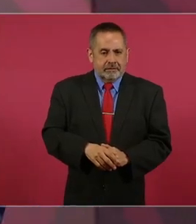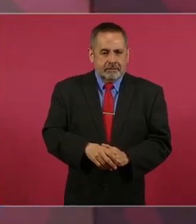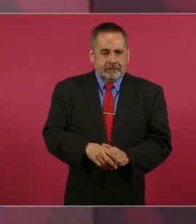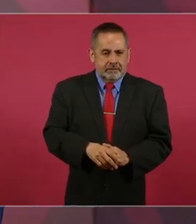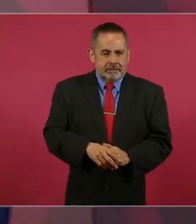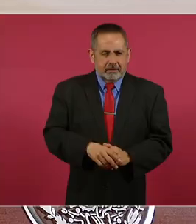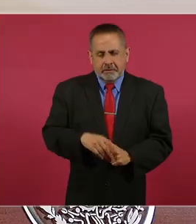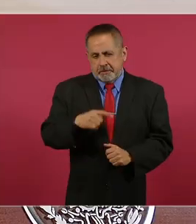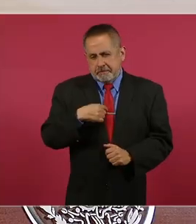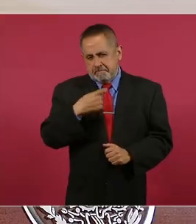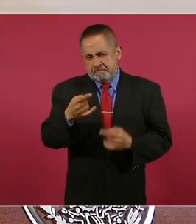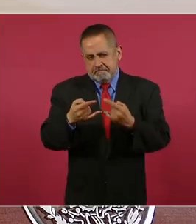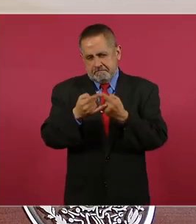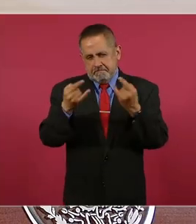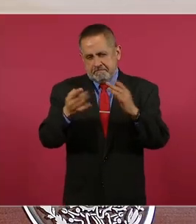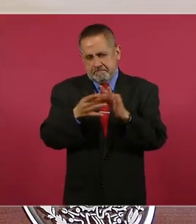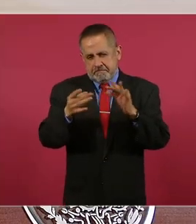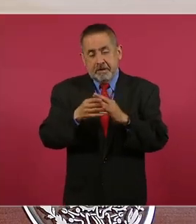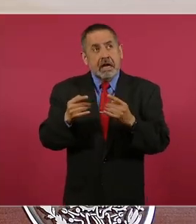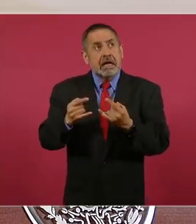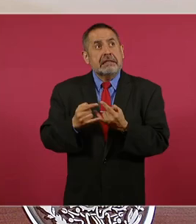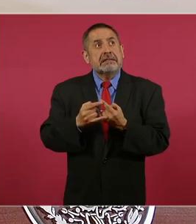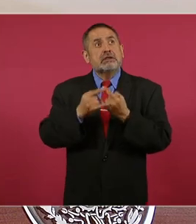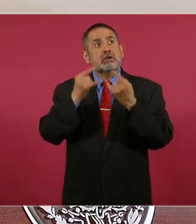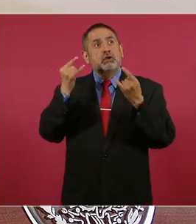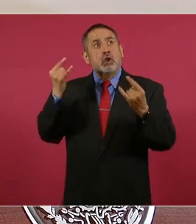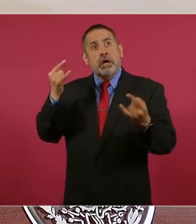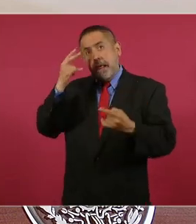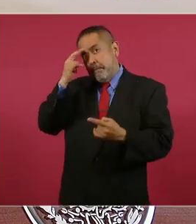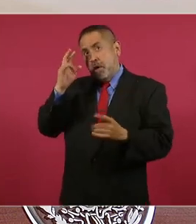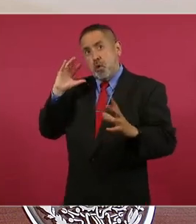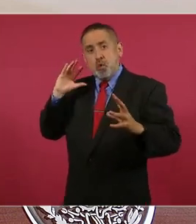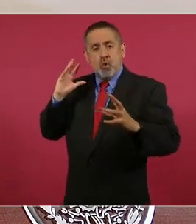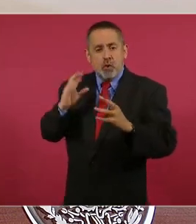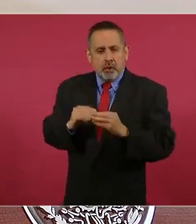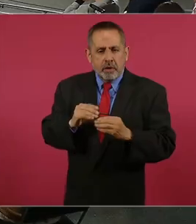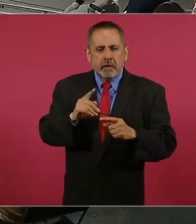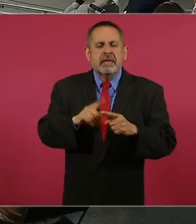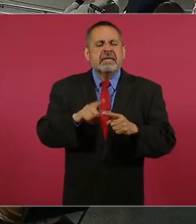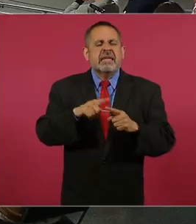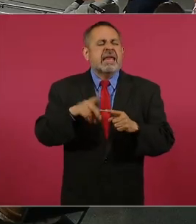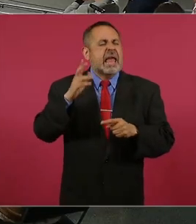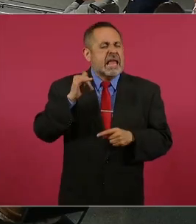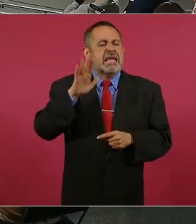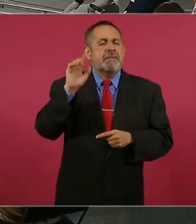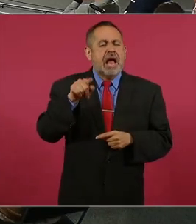Les puedo contar en la historia de México lo que quiso hacer